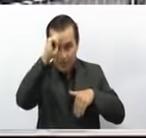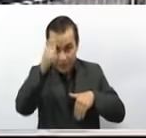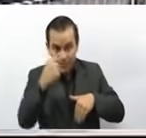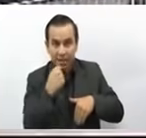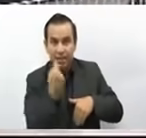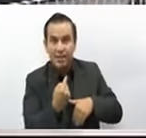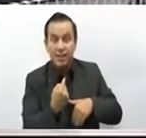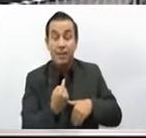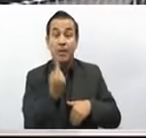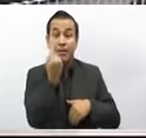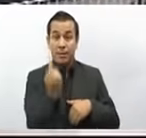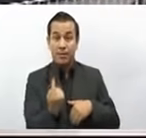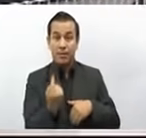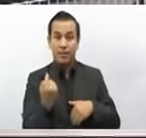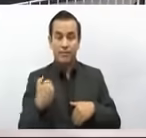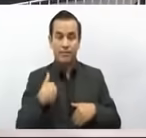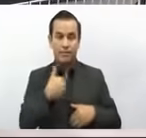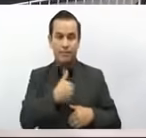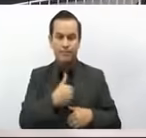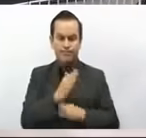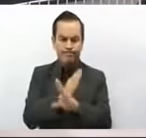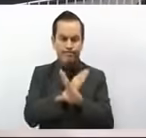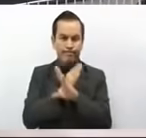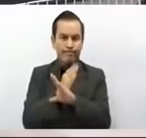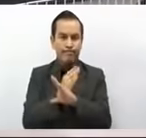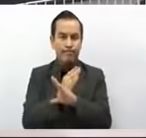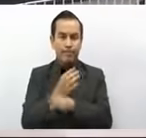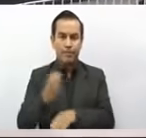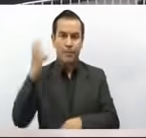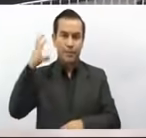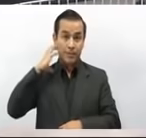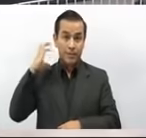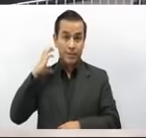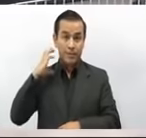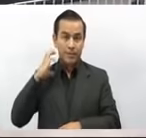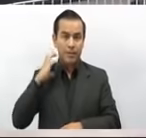señor ministro de la Defensa Nacional, capitán de navío